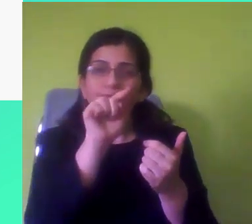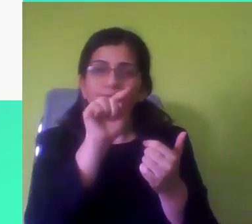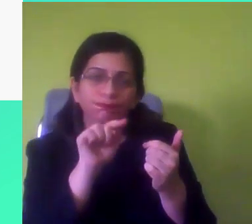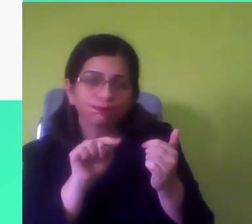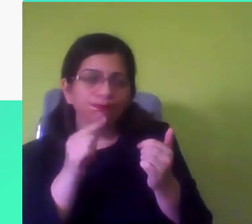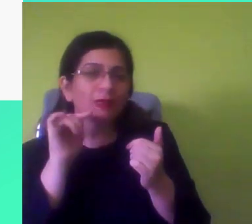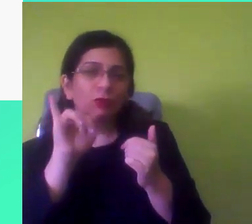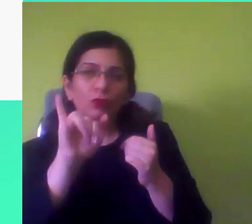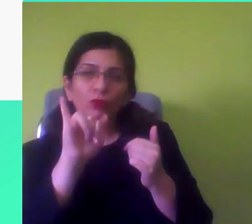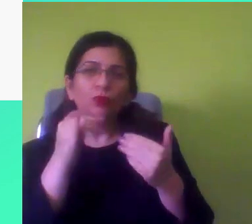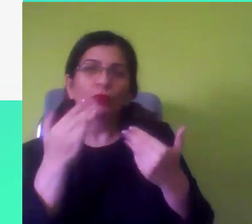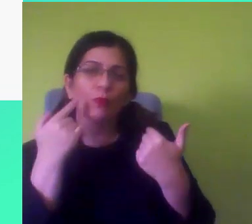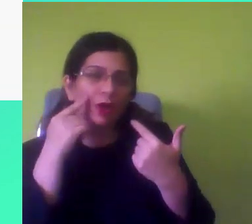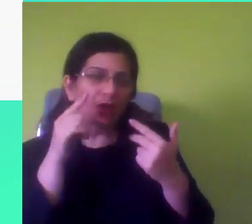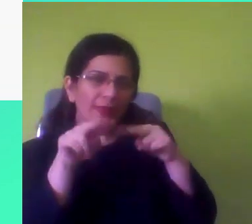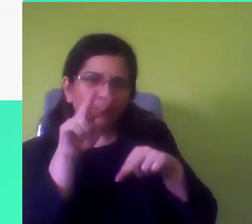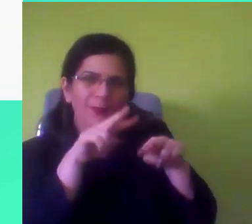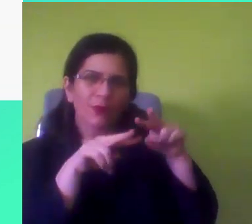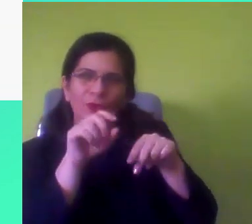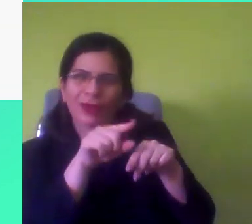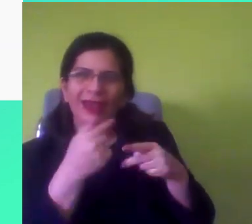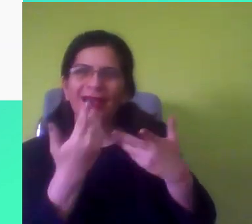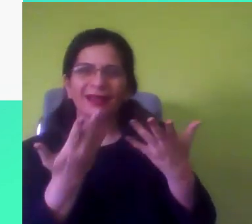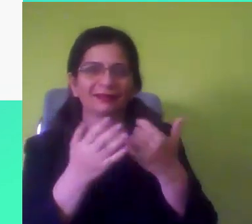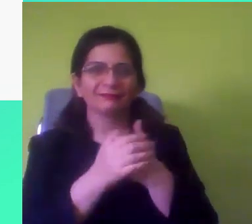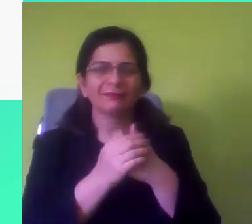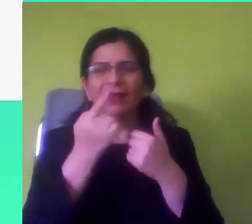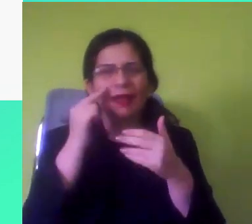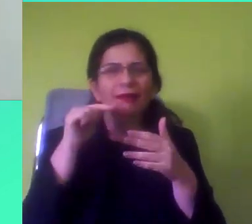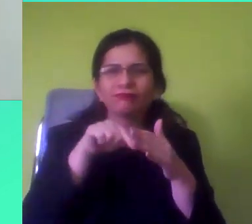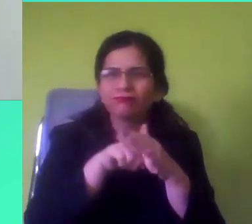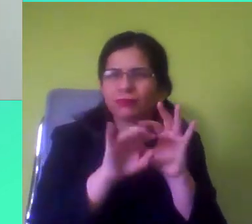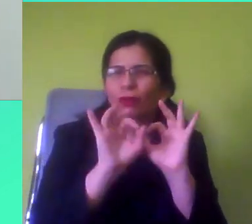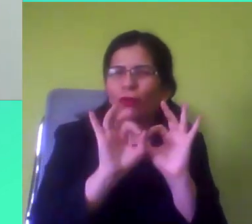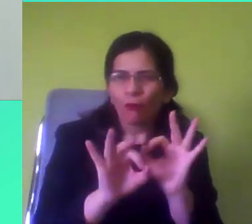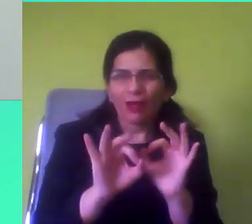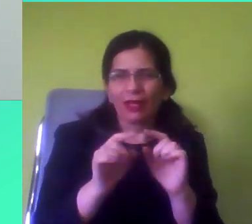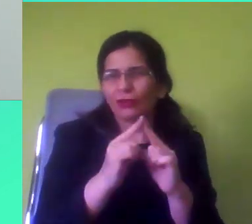puede consultar desde YouTube para poder ver en más detalle cómo